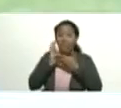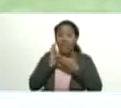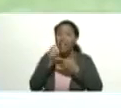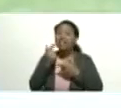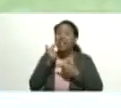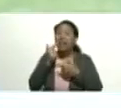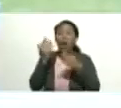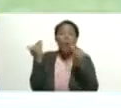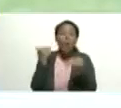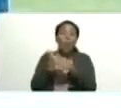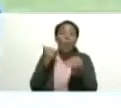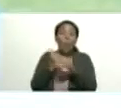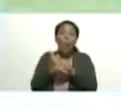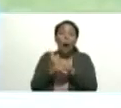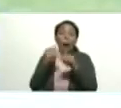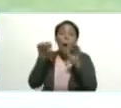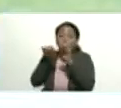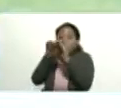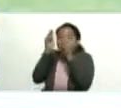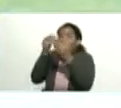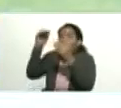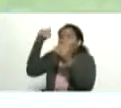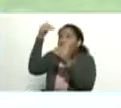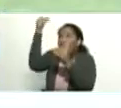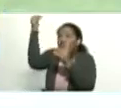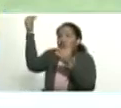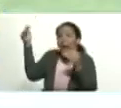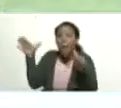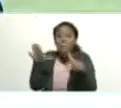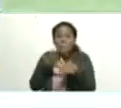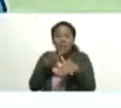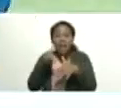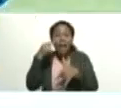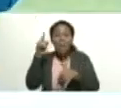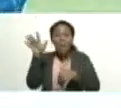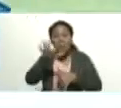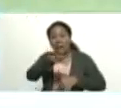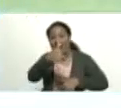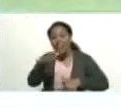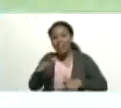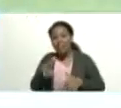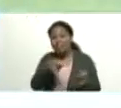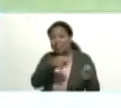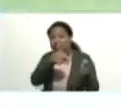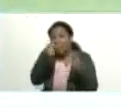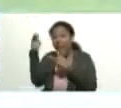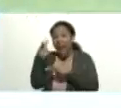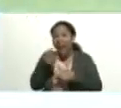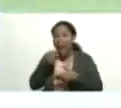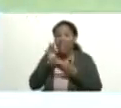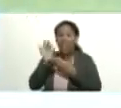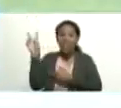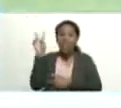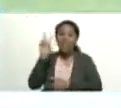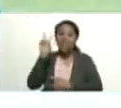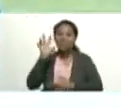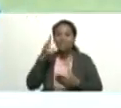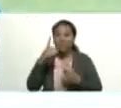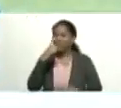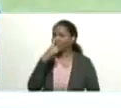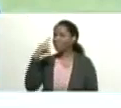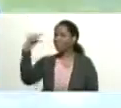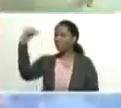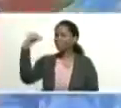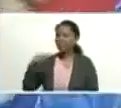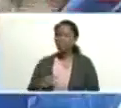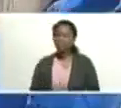la Luna. Ya Venezuela va para la Luna en el 2030. Tenemos que llevar café venezolano a la Luna. ¿Ah? Esto es una exquisitez,